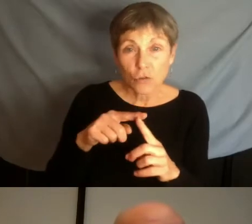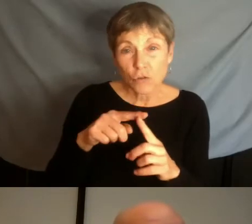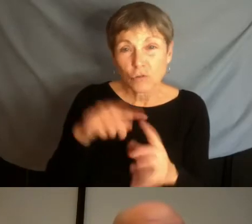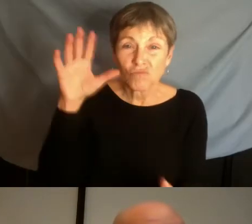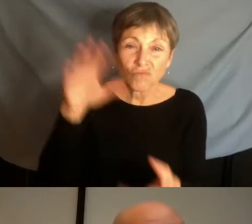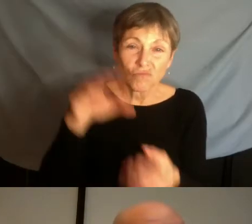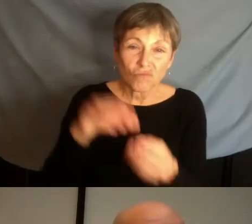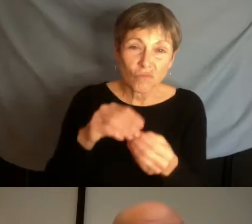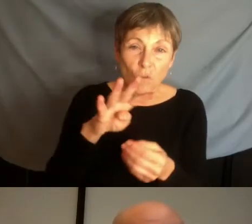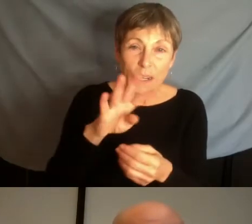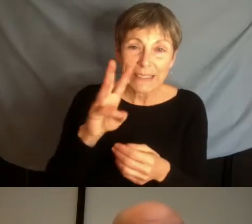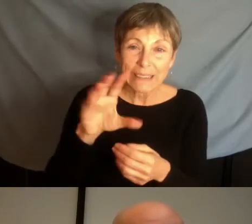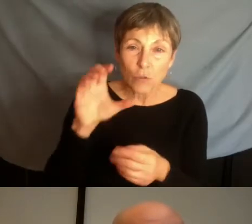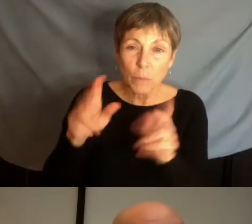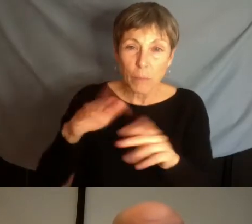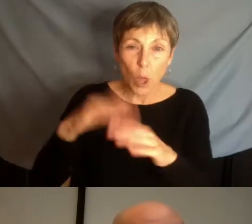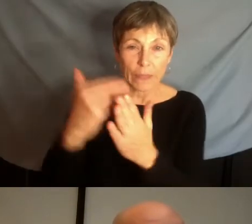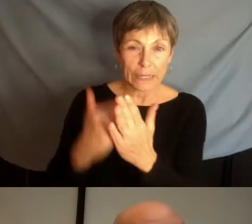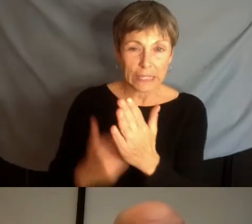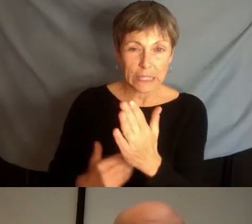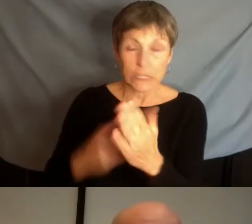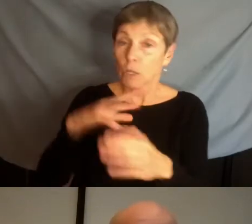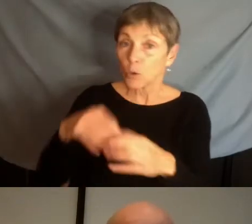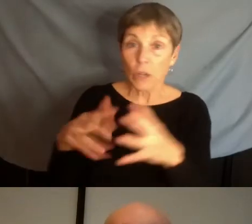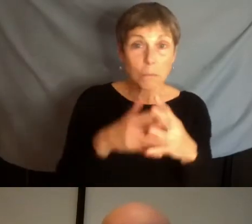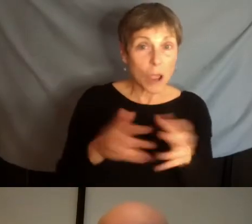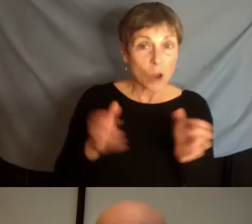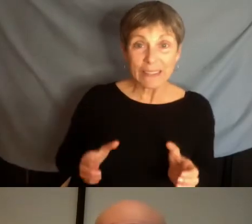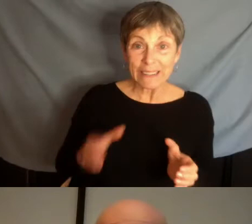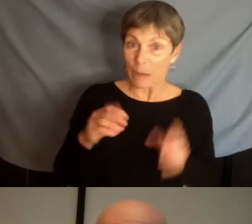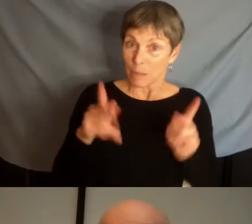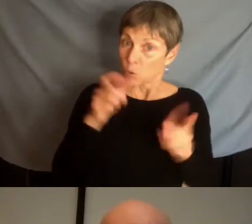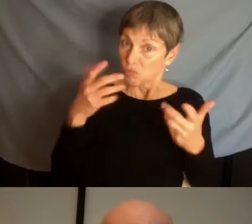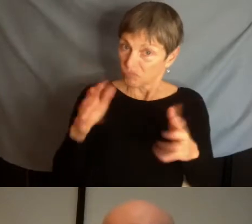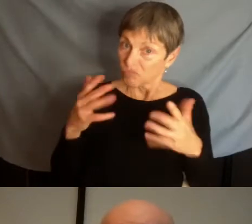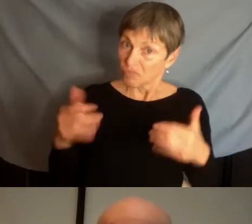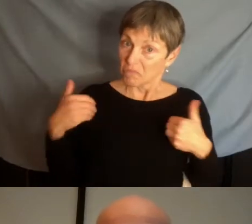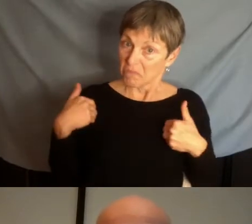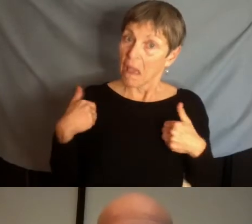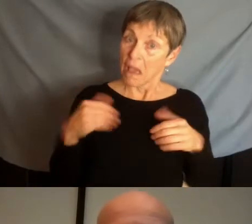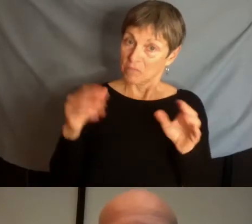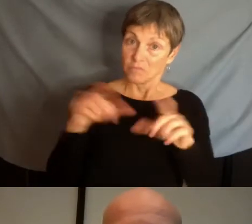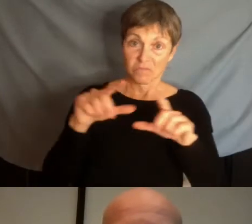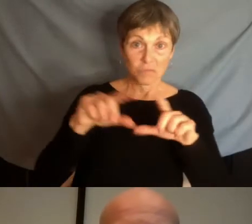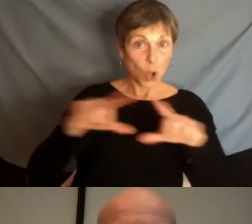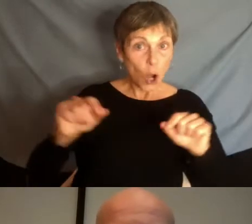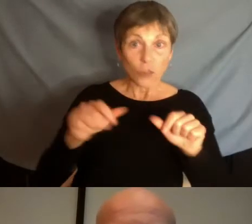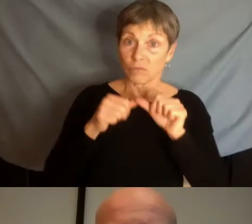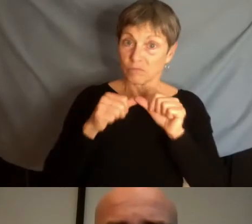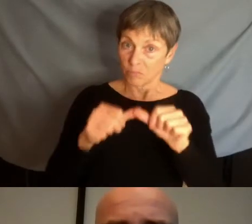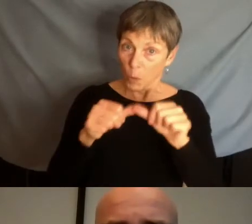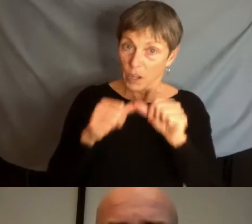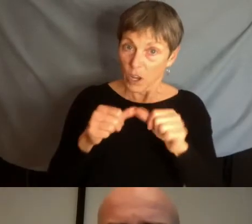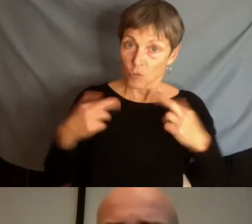para 4,600 personas en la lista que incluía ciudadanos americanos y residentes permanentes legales.